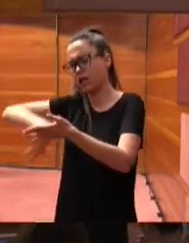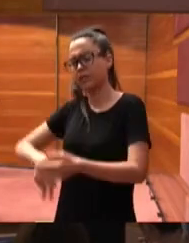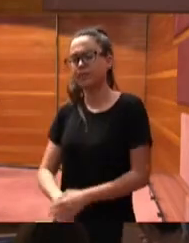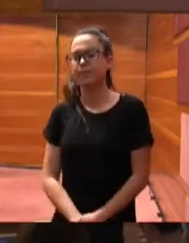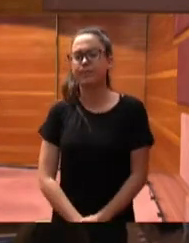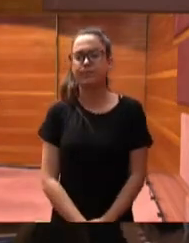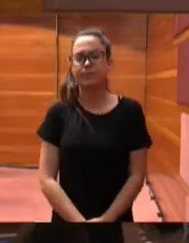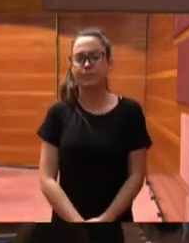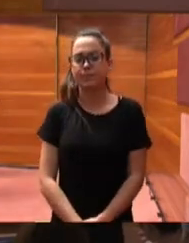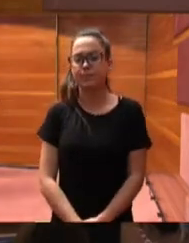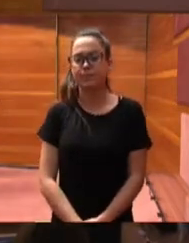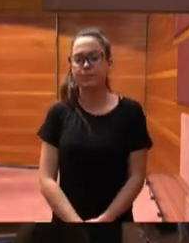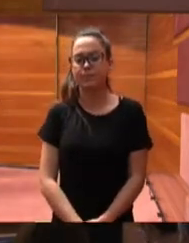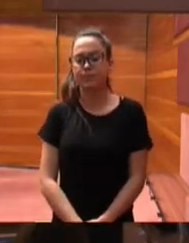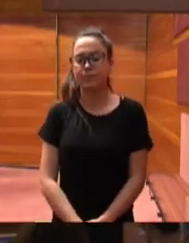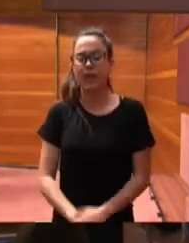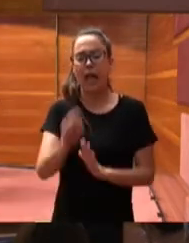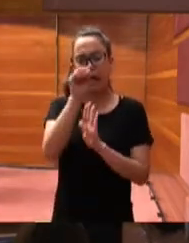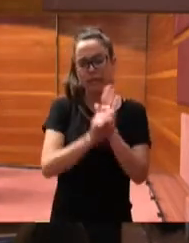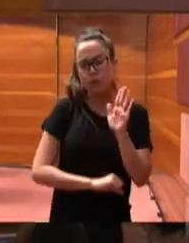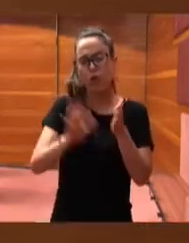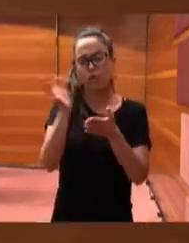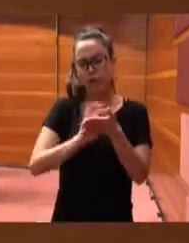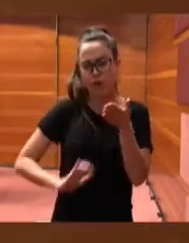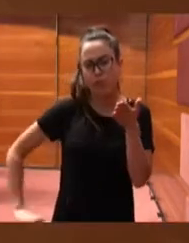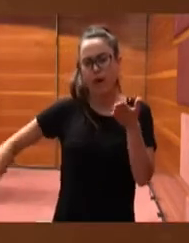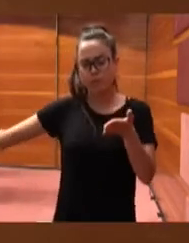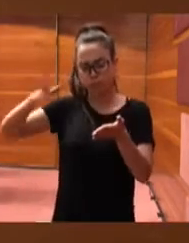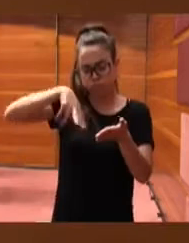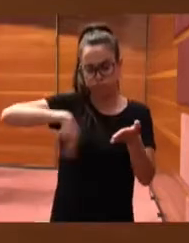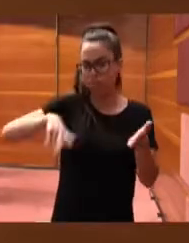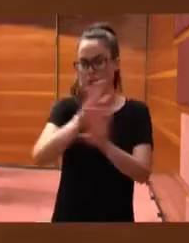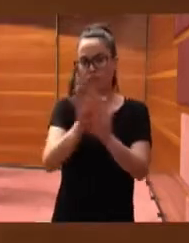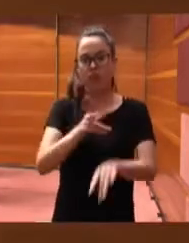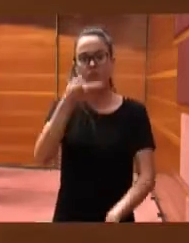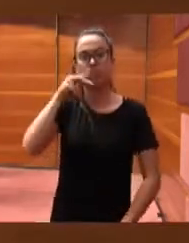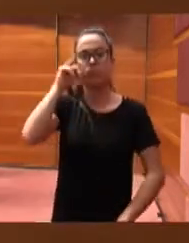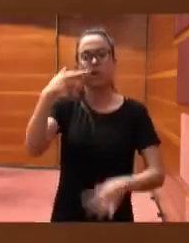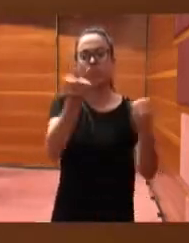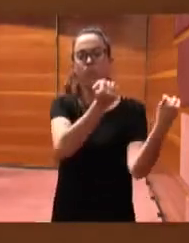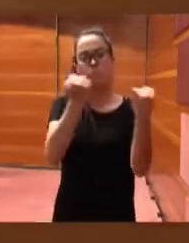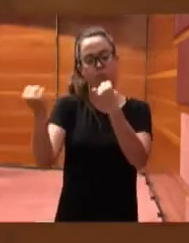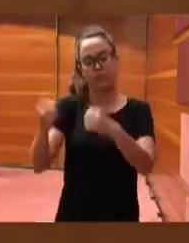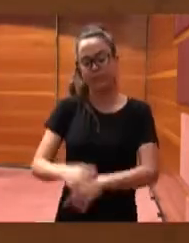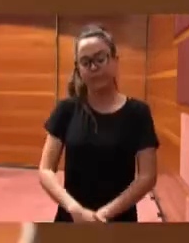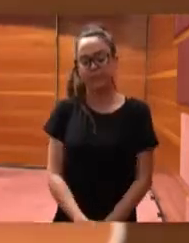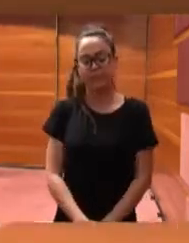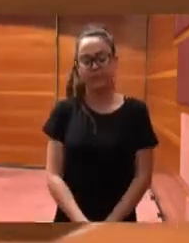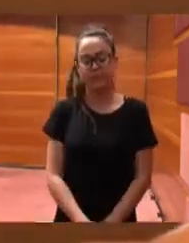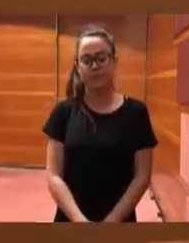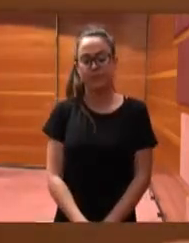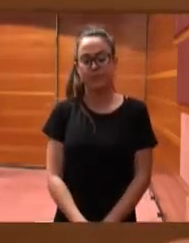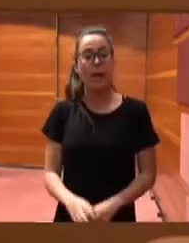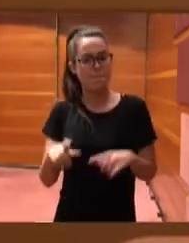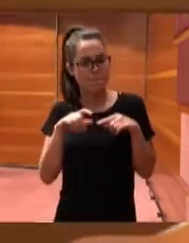webs, artículos, informes, tal, me hago un experto, ¿vale? En